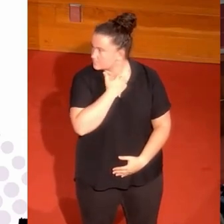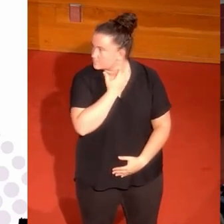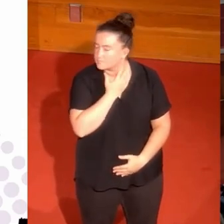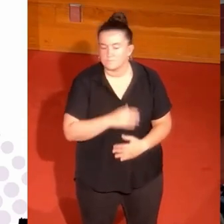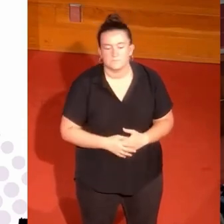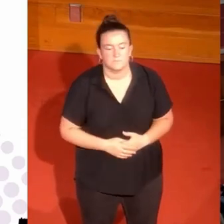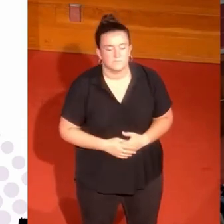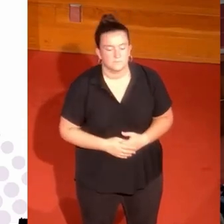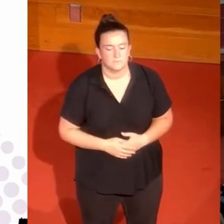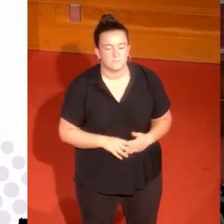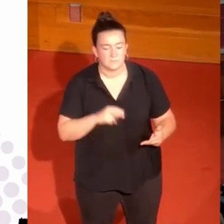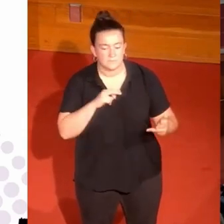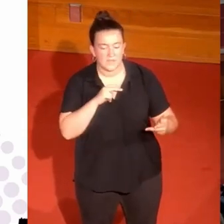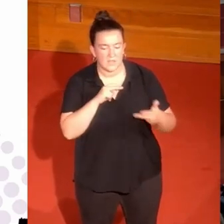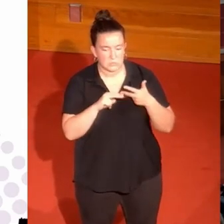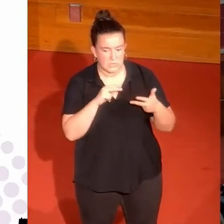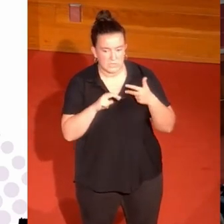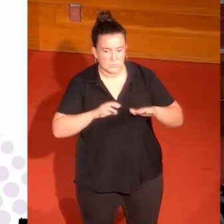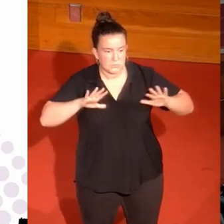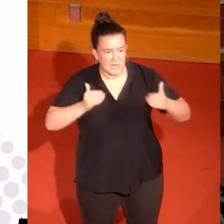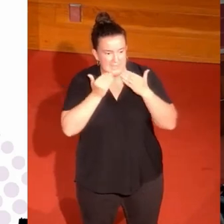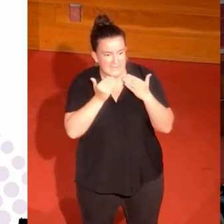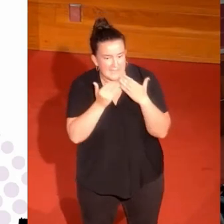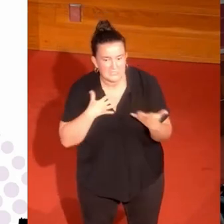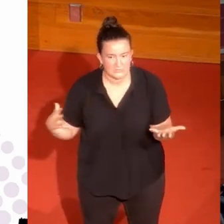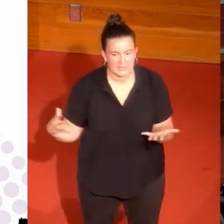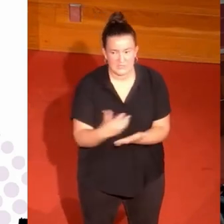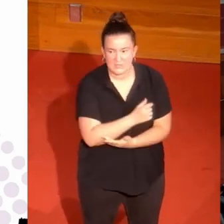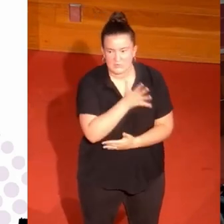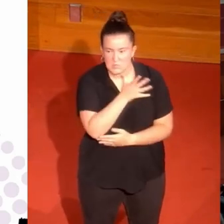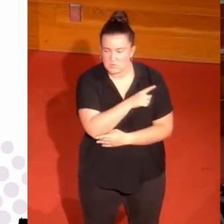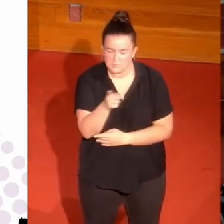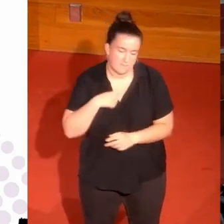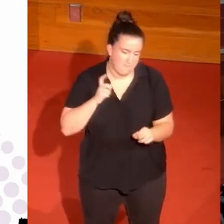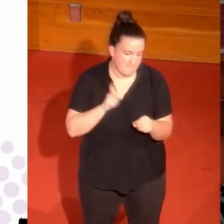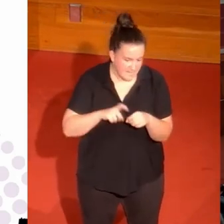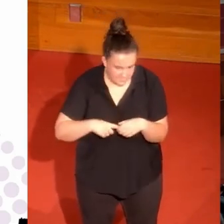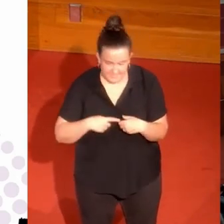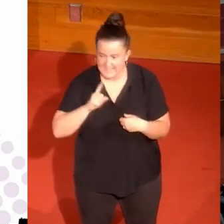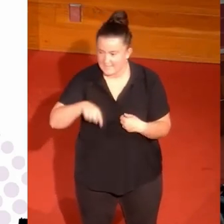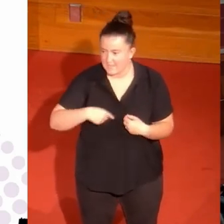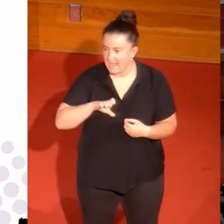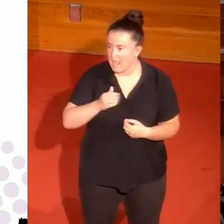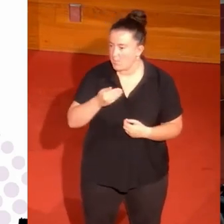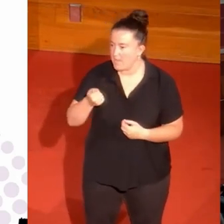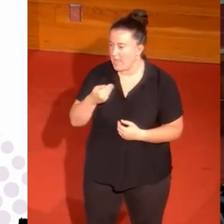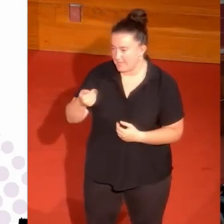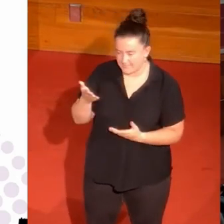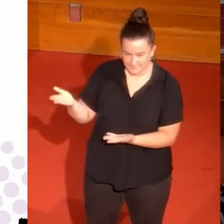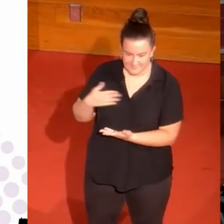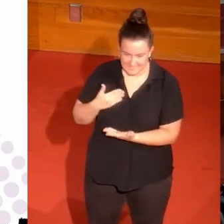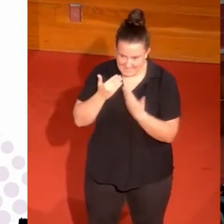buo esri guien parte noskar emo